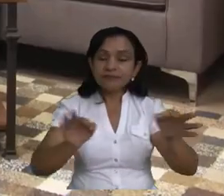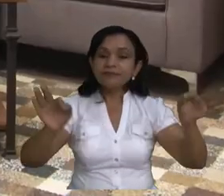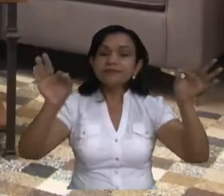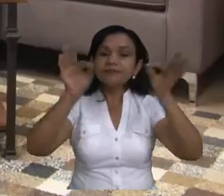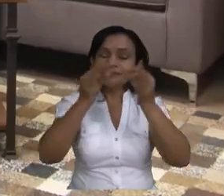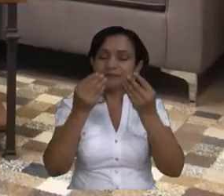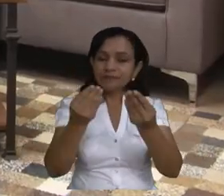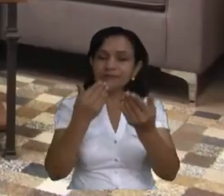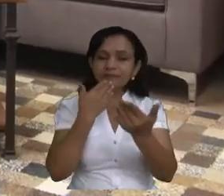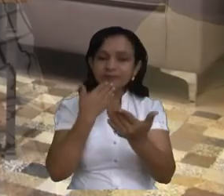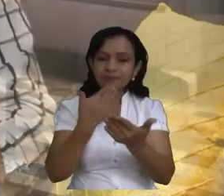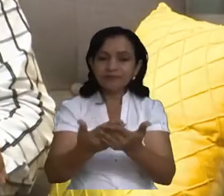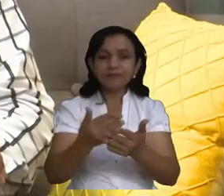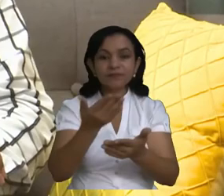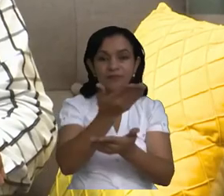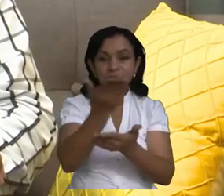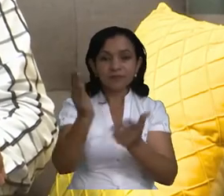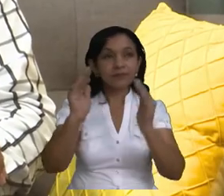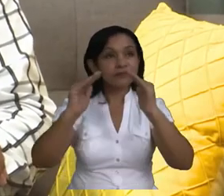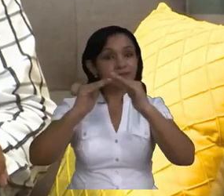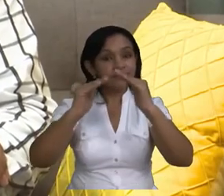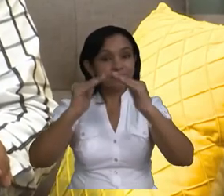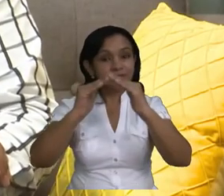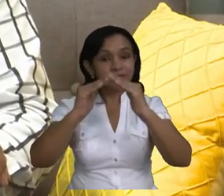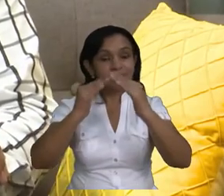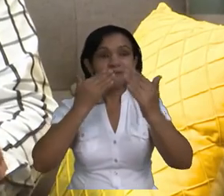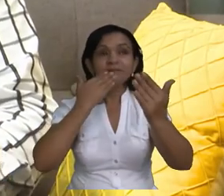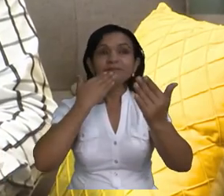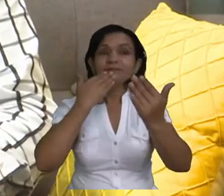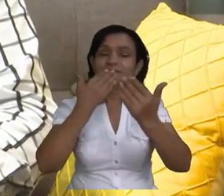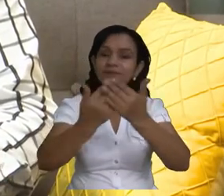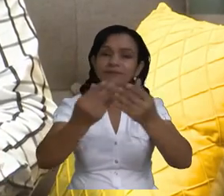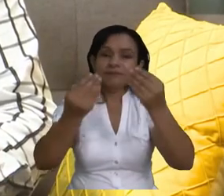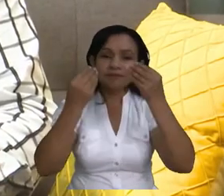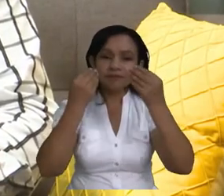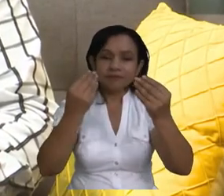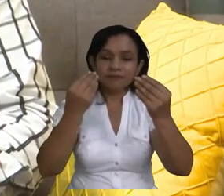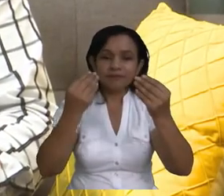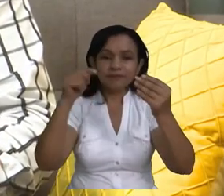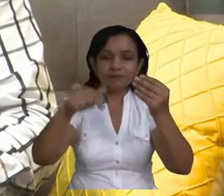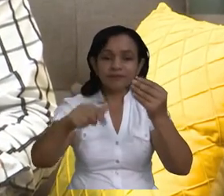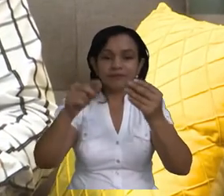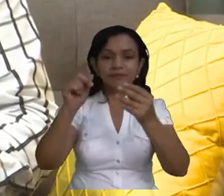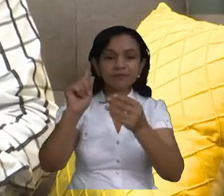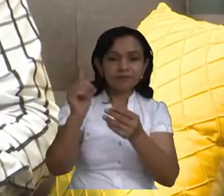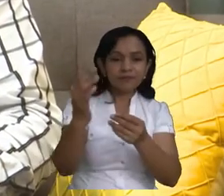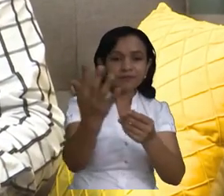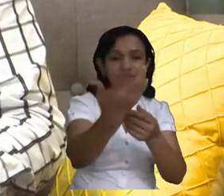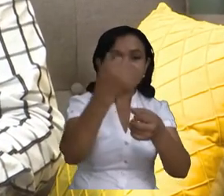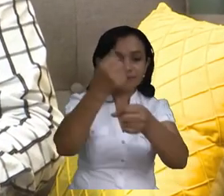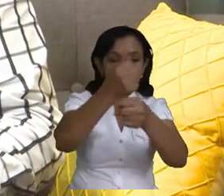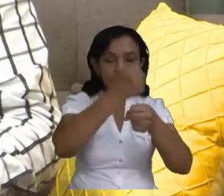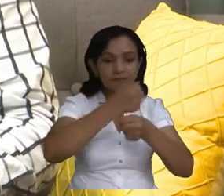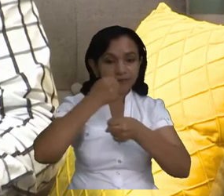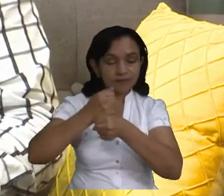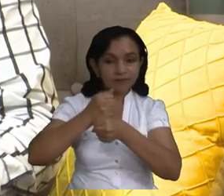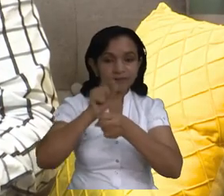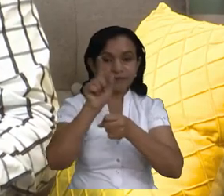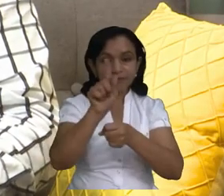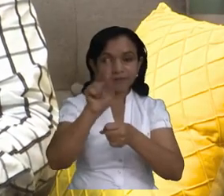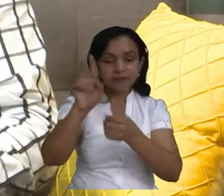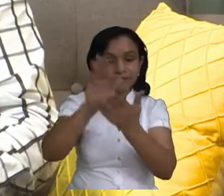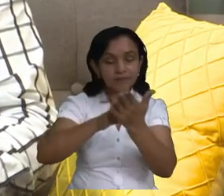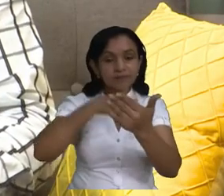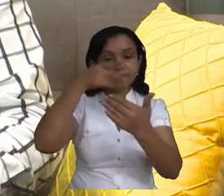Muchas gracias. Gracias a usted. Y a usted que esté en su hogar también, muchísimas gracias por habernos acompañado. A nombre de todo el equipo que hace posible la transmisión de su